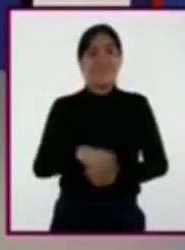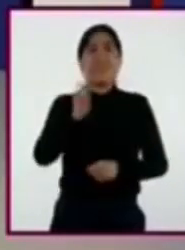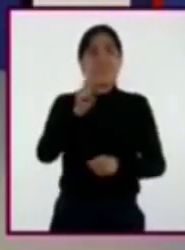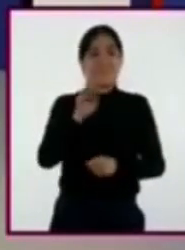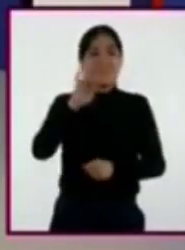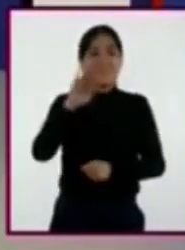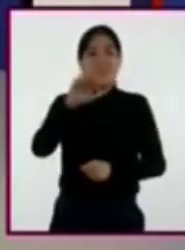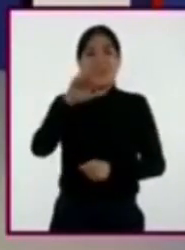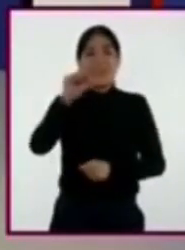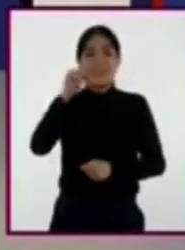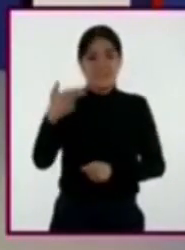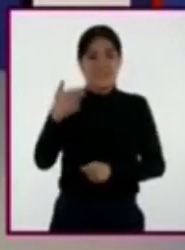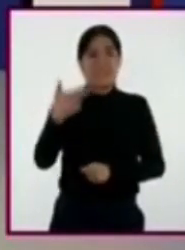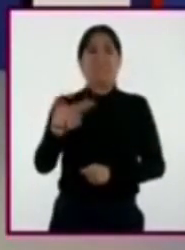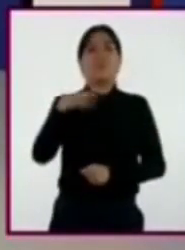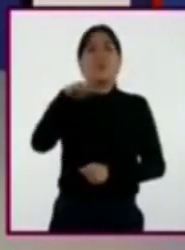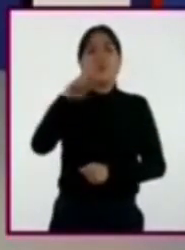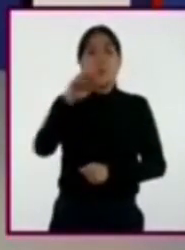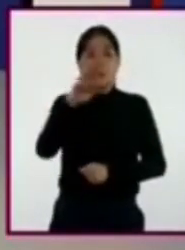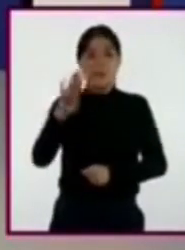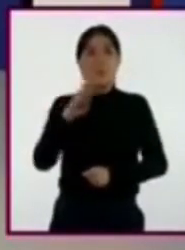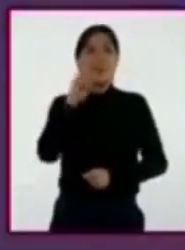mob. ¡Vamos a ver el video!